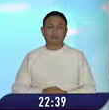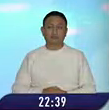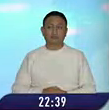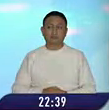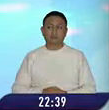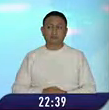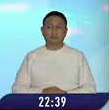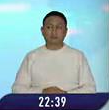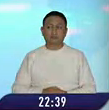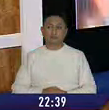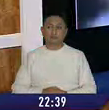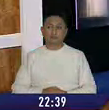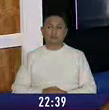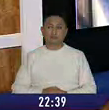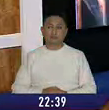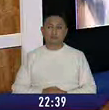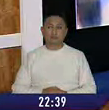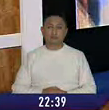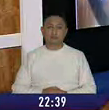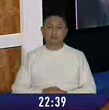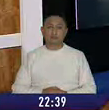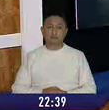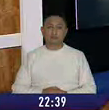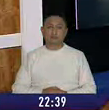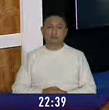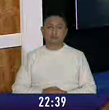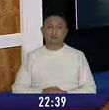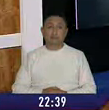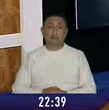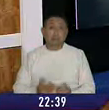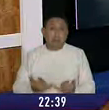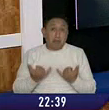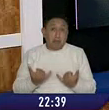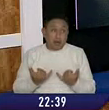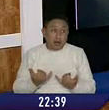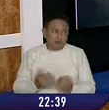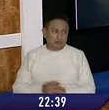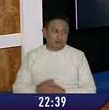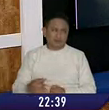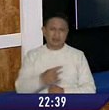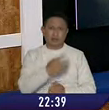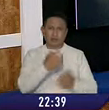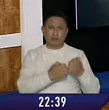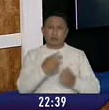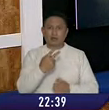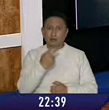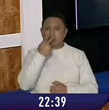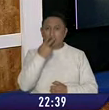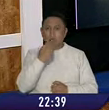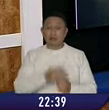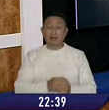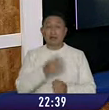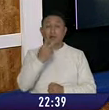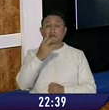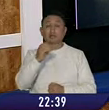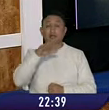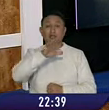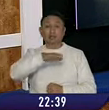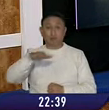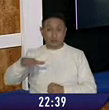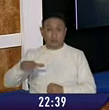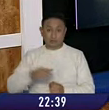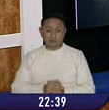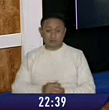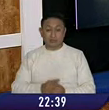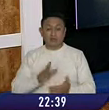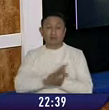Marilyn Jaramillo. Una sustancia aún no determinada ocasionó problemas respiratorios a más de 20 estudiantes de una